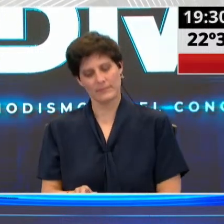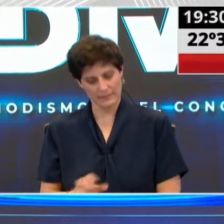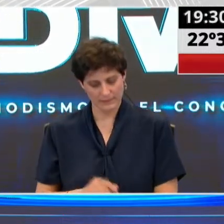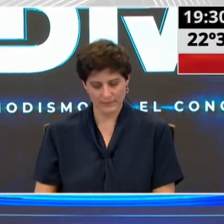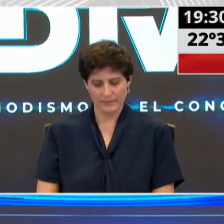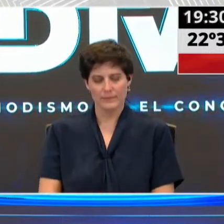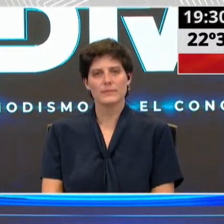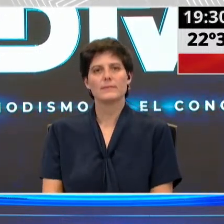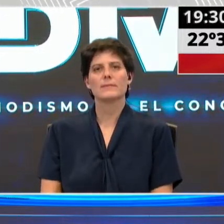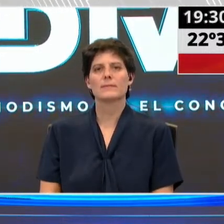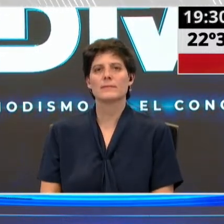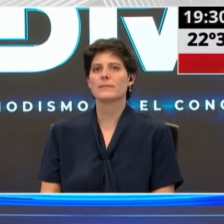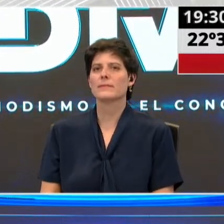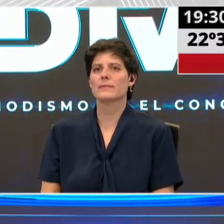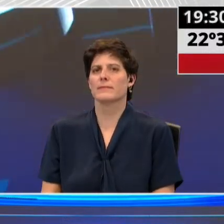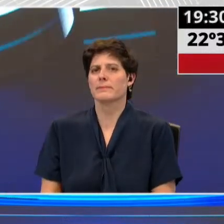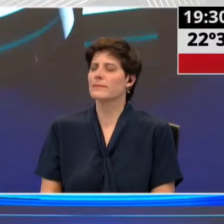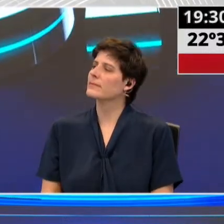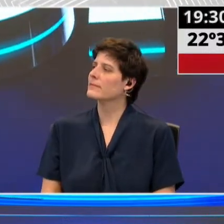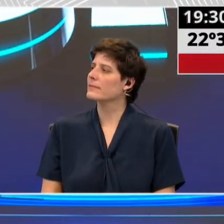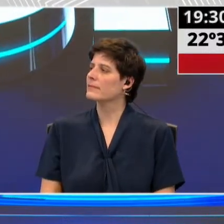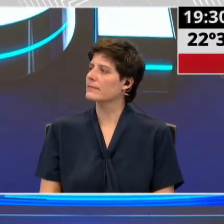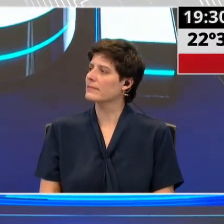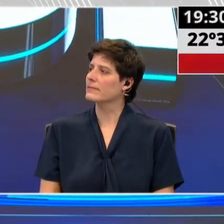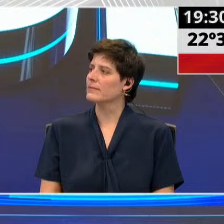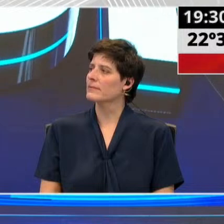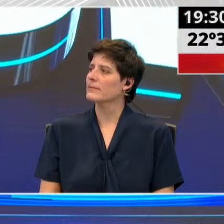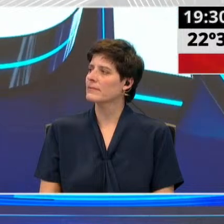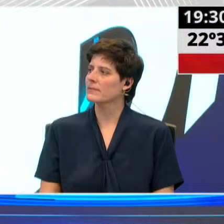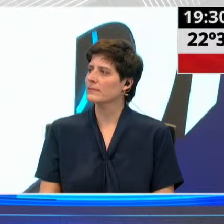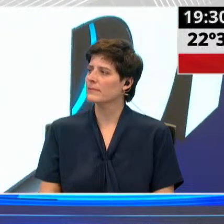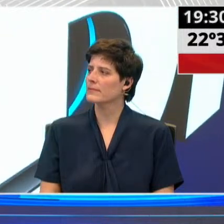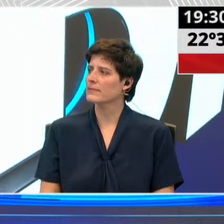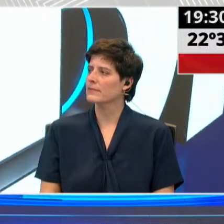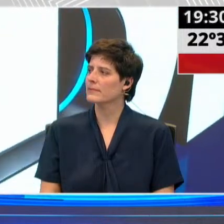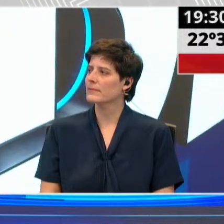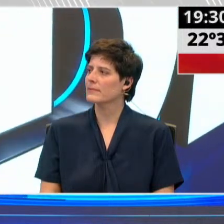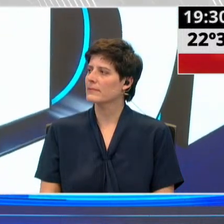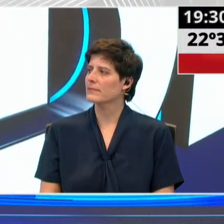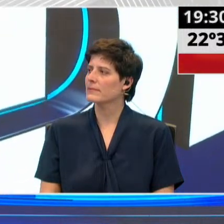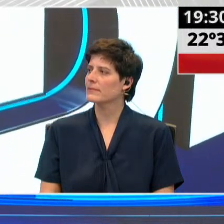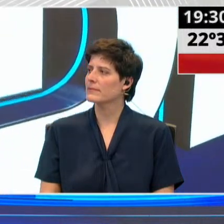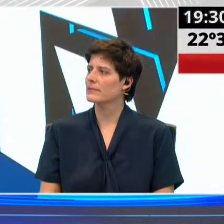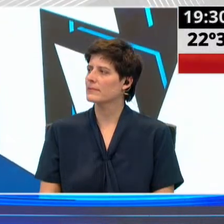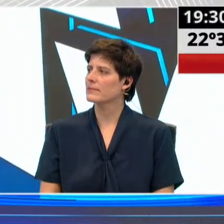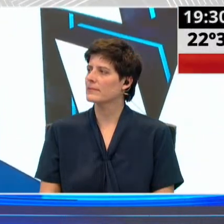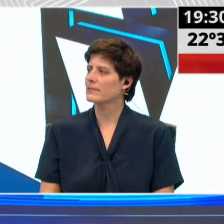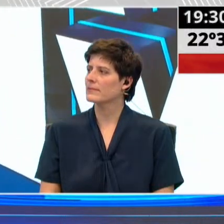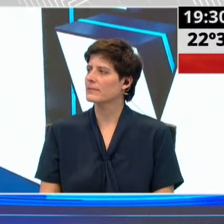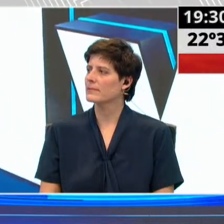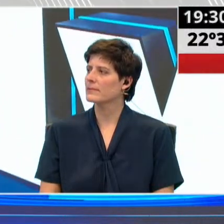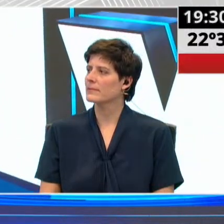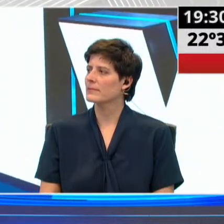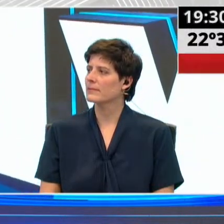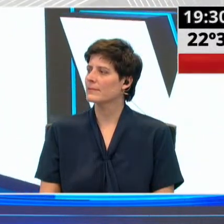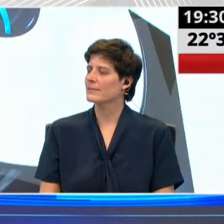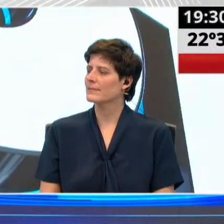así que en ese contexto, especialmente para los gobernadores del Juntos por el